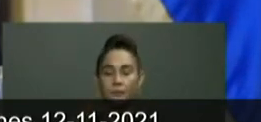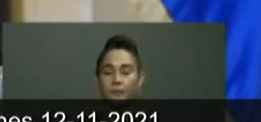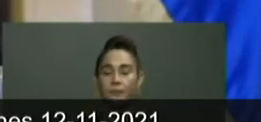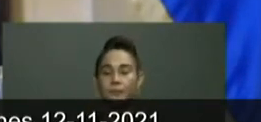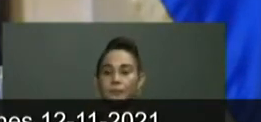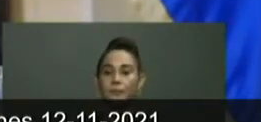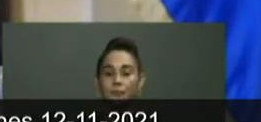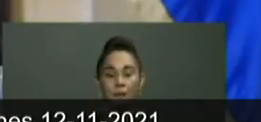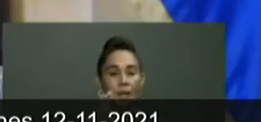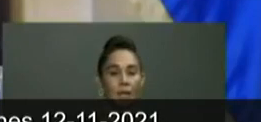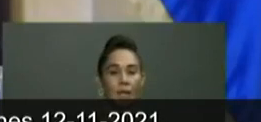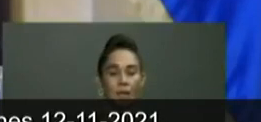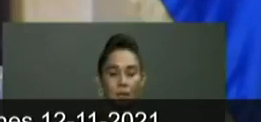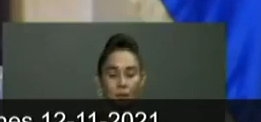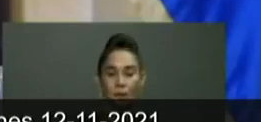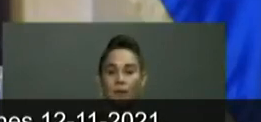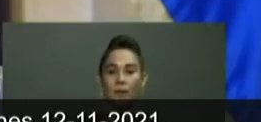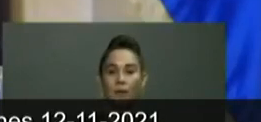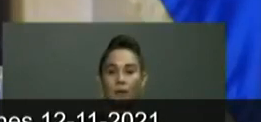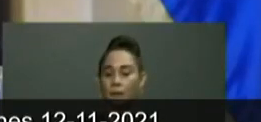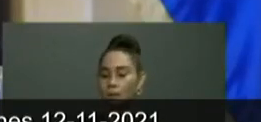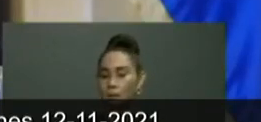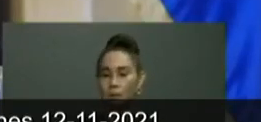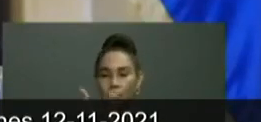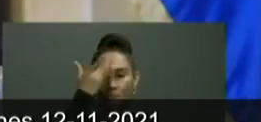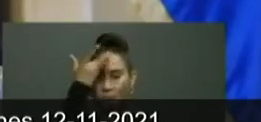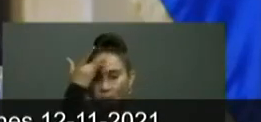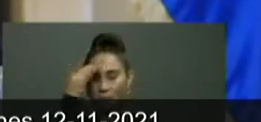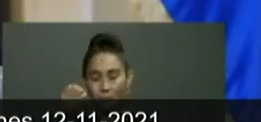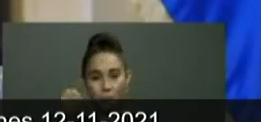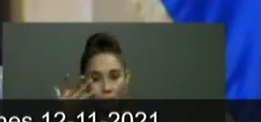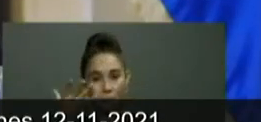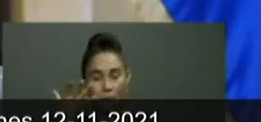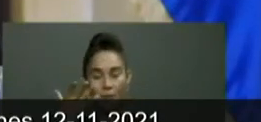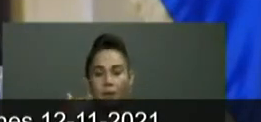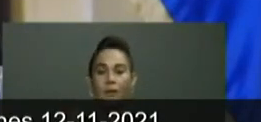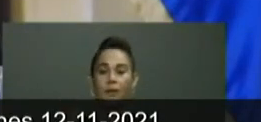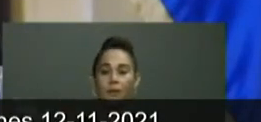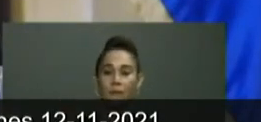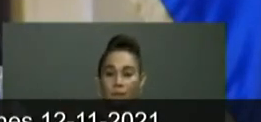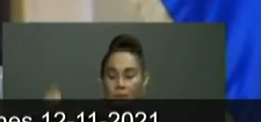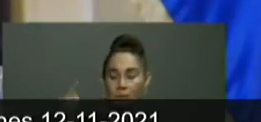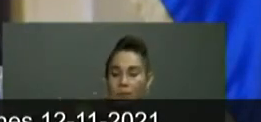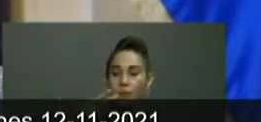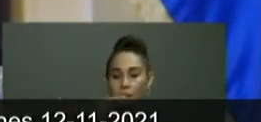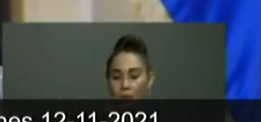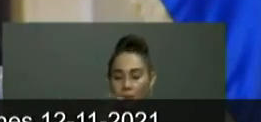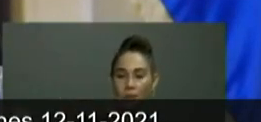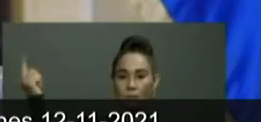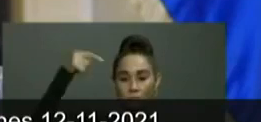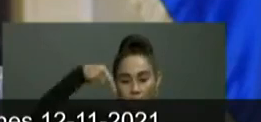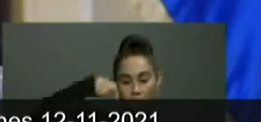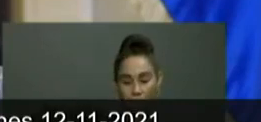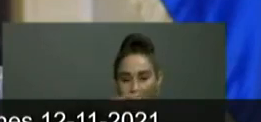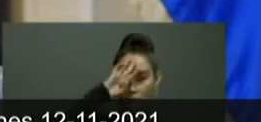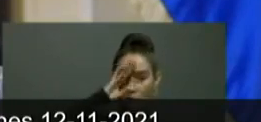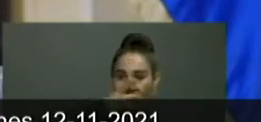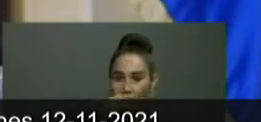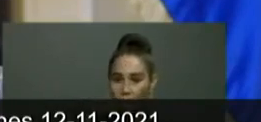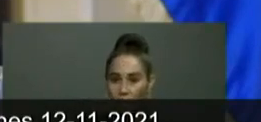generalizado. Llegó directamente así el primer día, directamente desde Haití. Así es muy